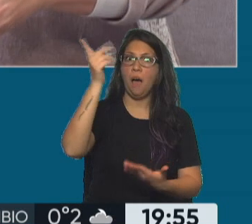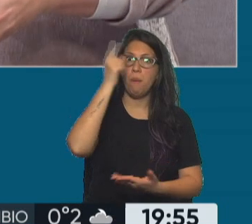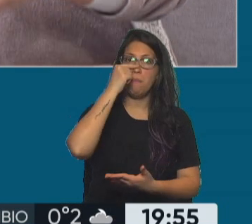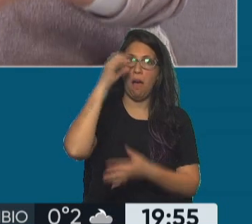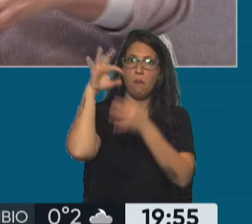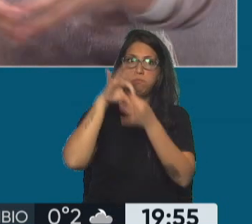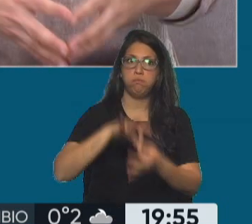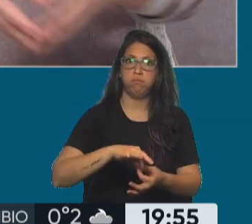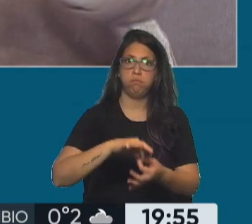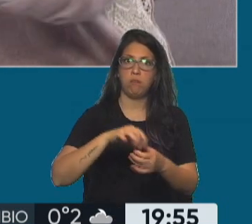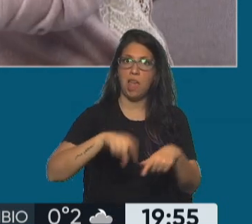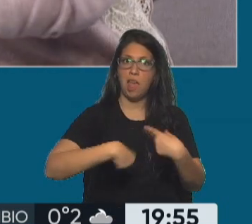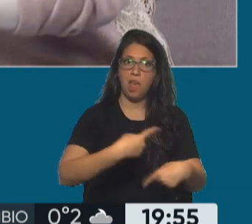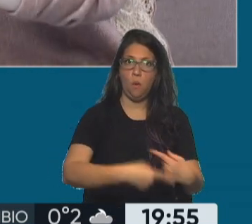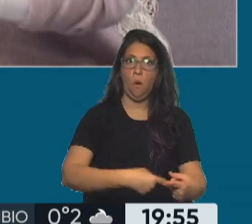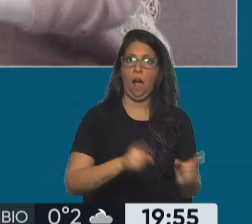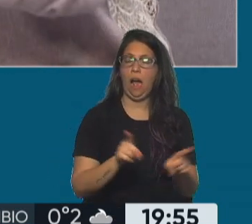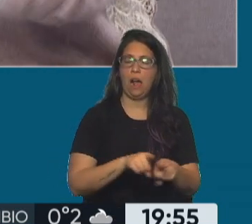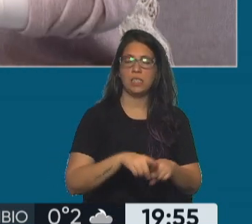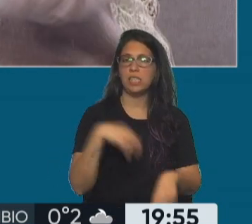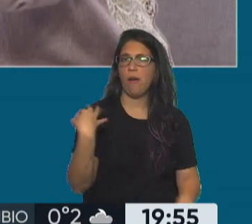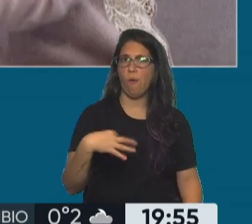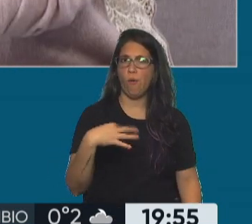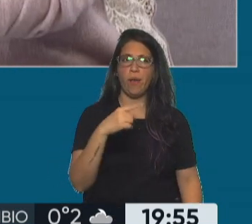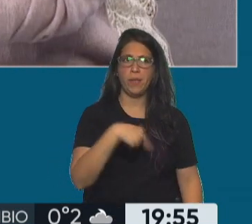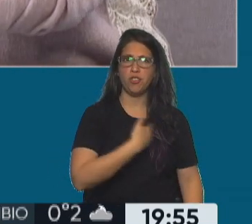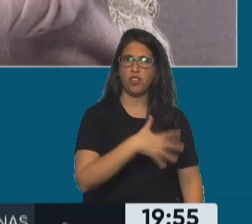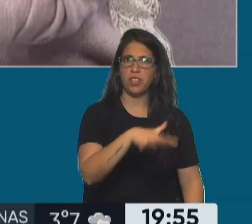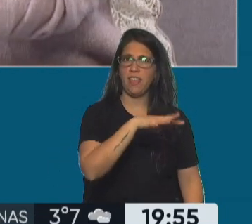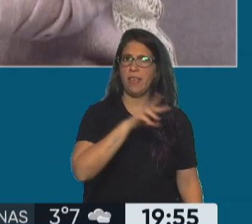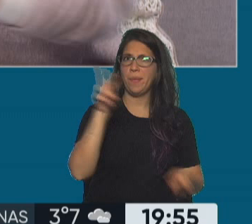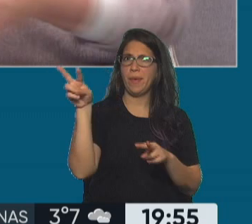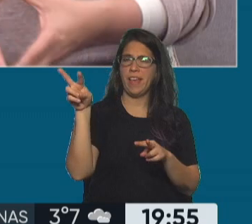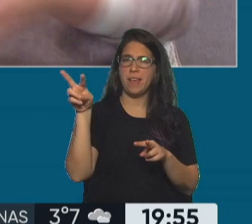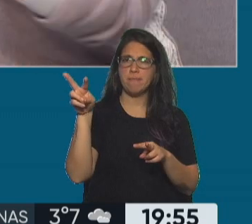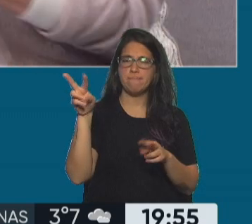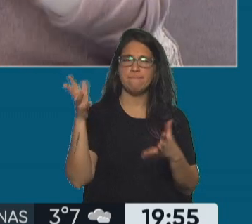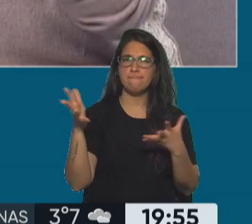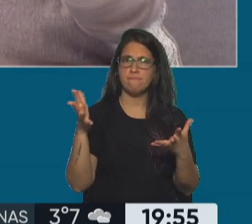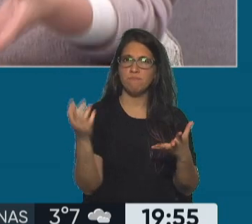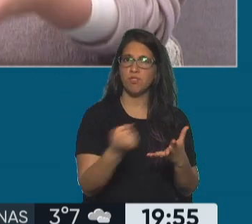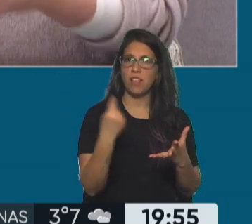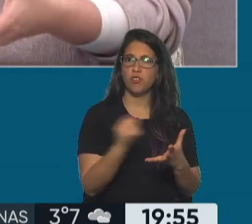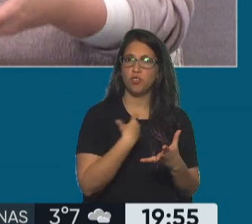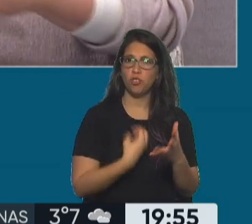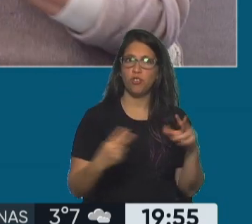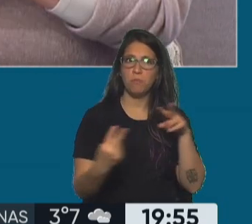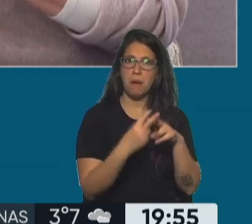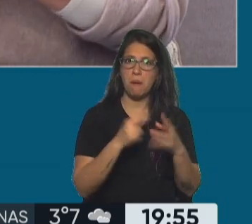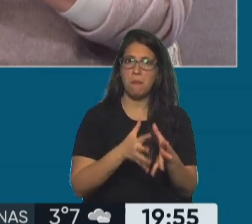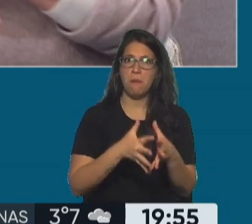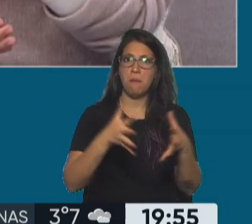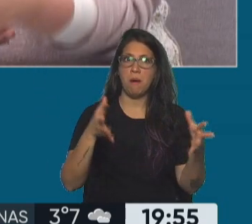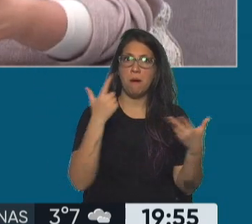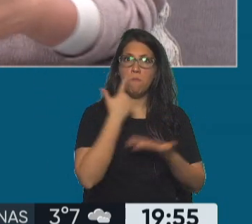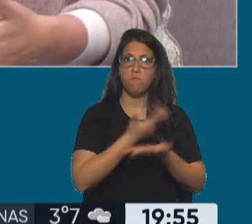padre, tal hijo, digo, repercute también en la mirada social que hay acerca de los familiares, los genocidas. Por eso es tan importante que nos hayamos encontrado, porque